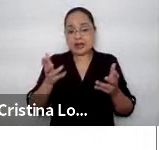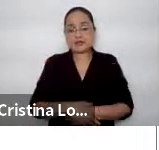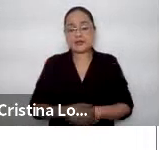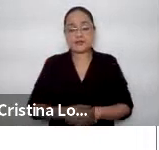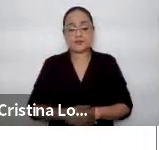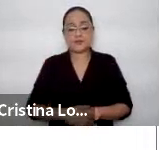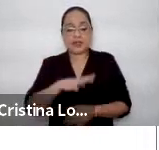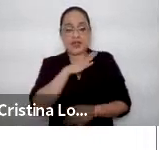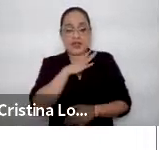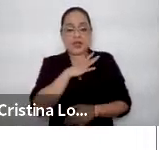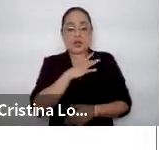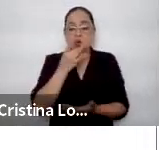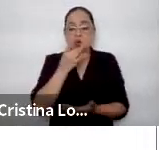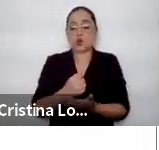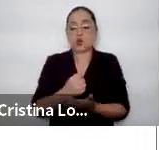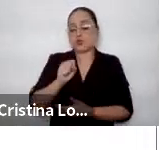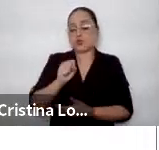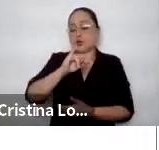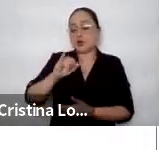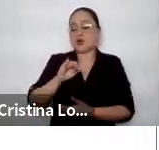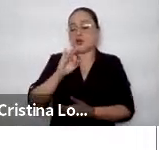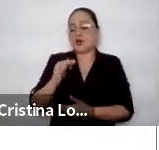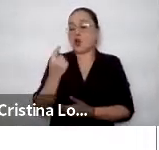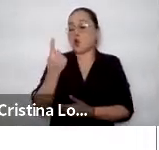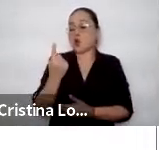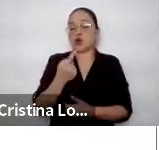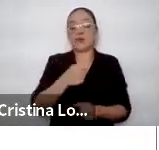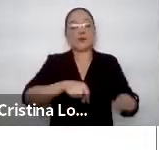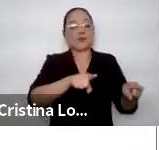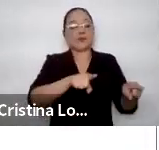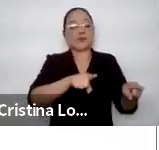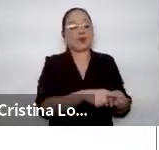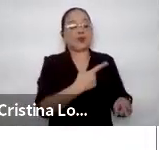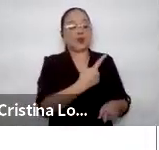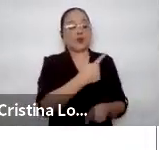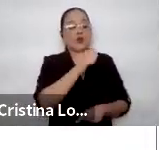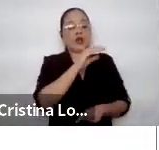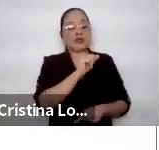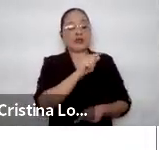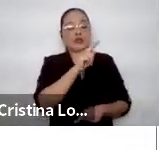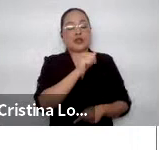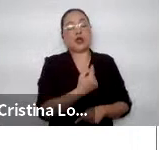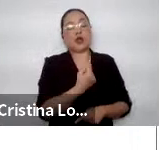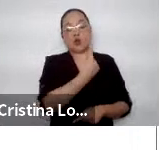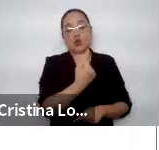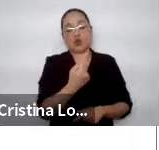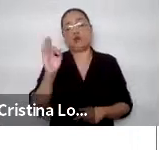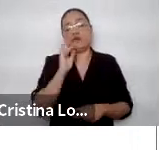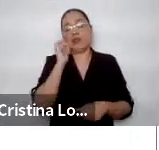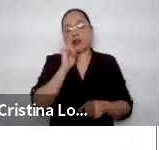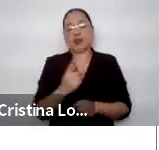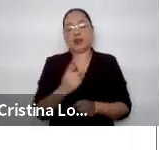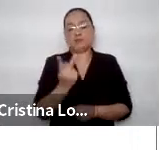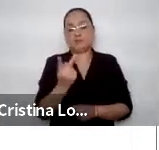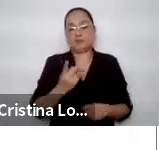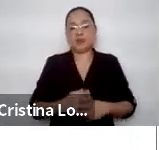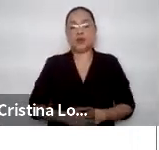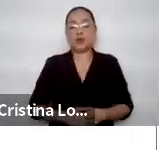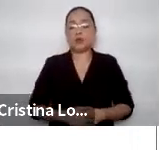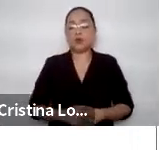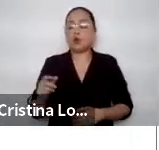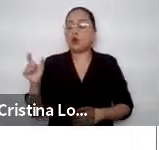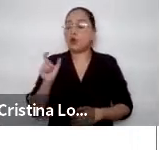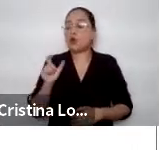sola Gaceta del semanario. Muchas gracias. ¿A partir de qué año y mes podemos buscar en